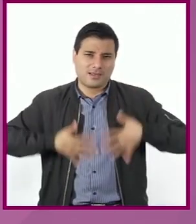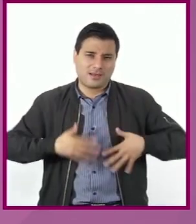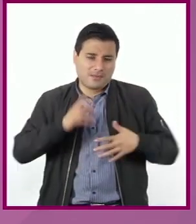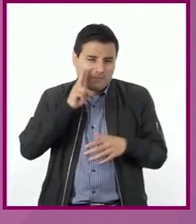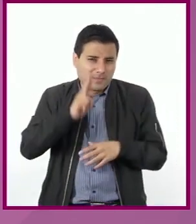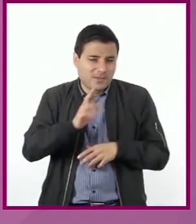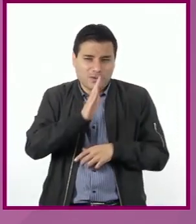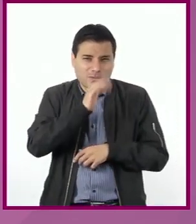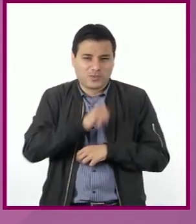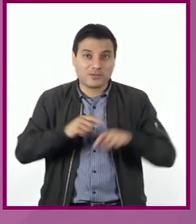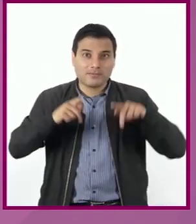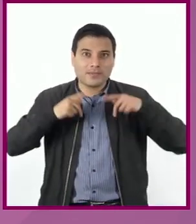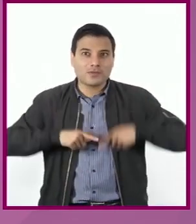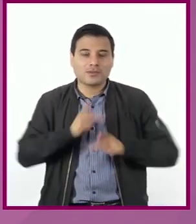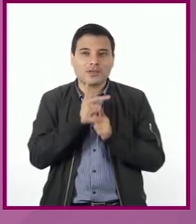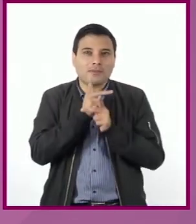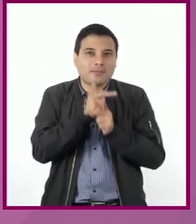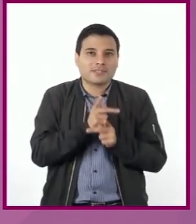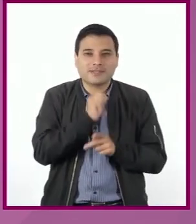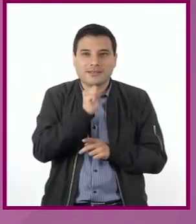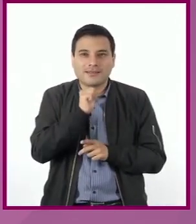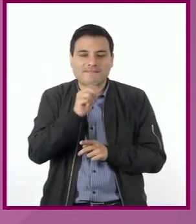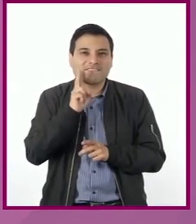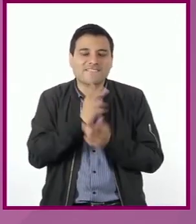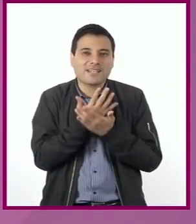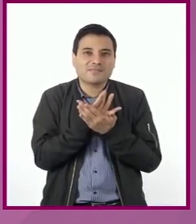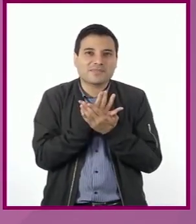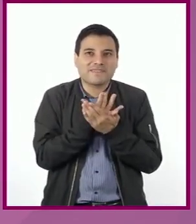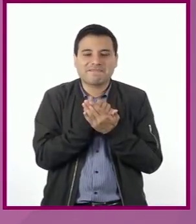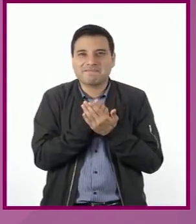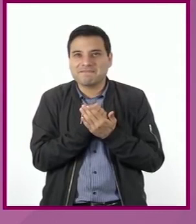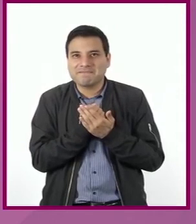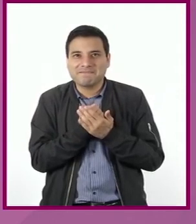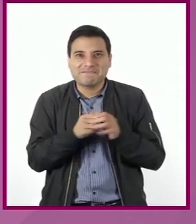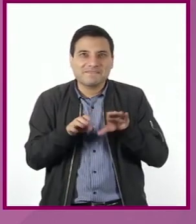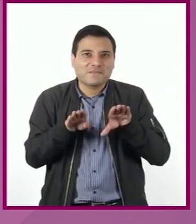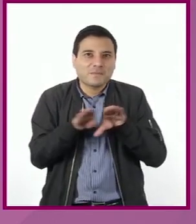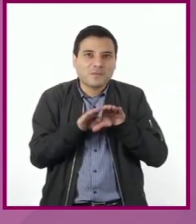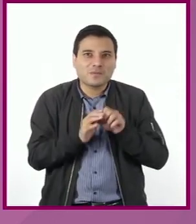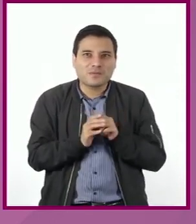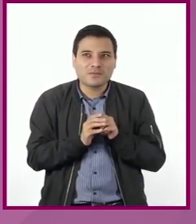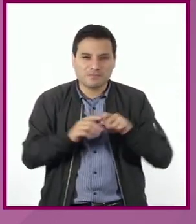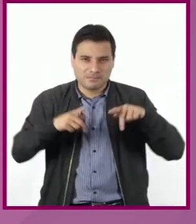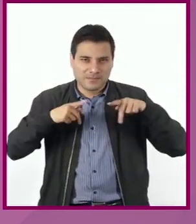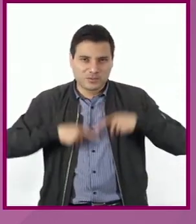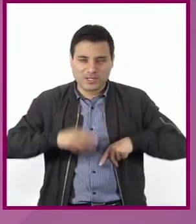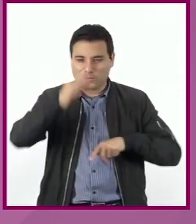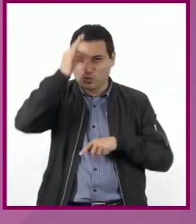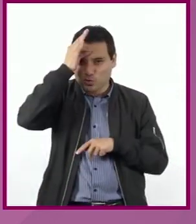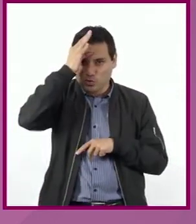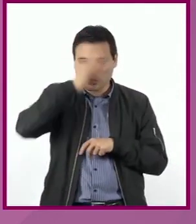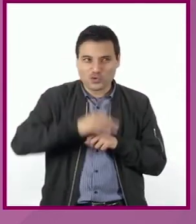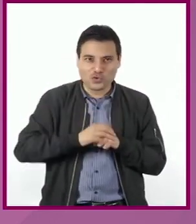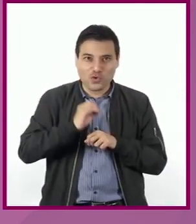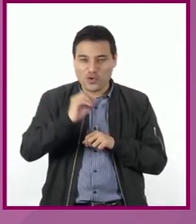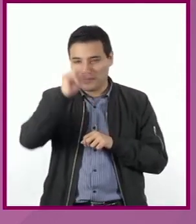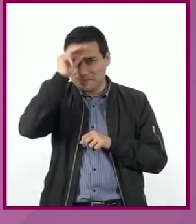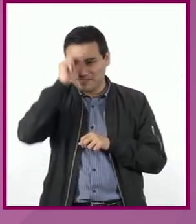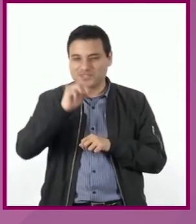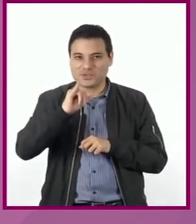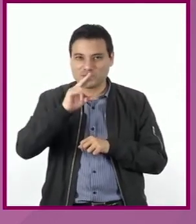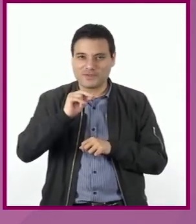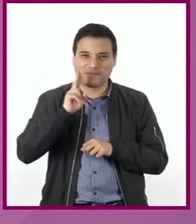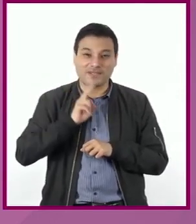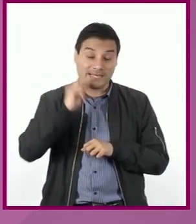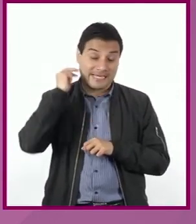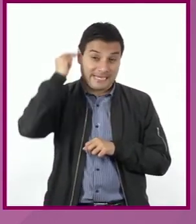estaban impacientes por ver hasta qué punto su vecino era tonto o incapaz. Enviaré a mi viejo ministro